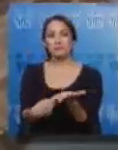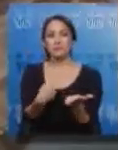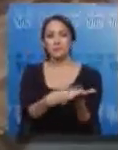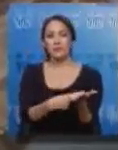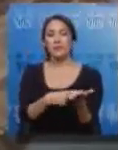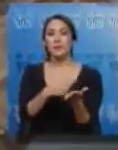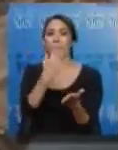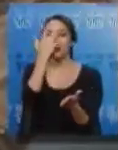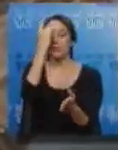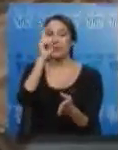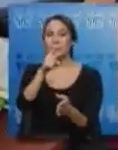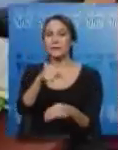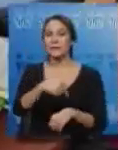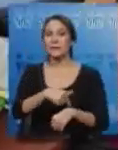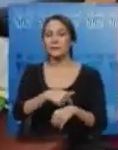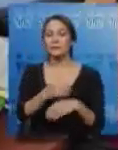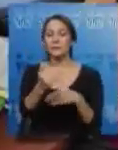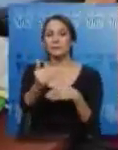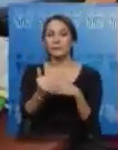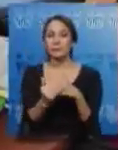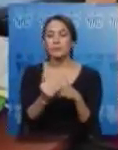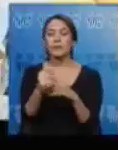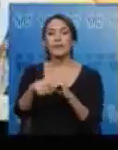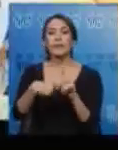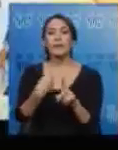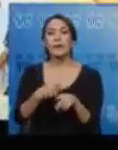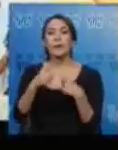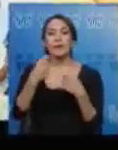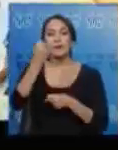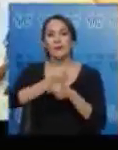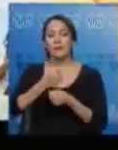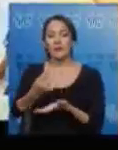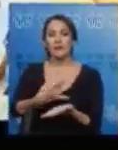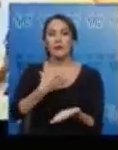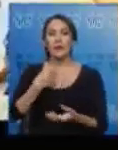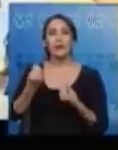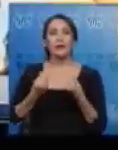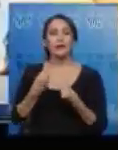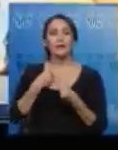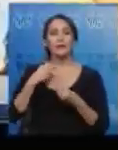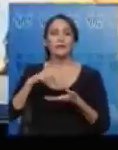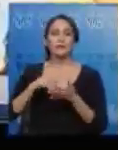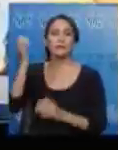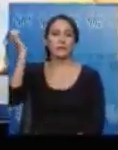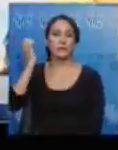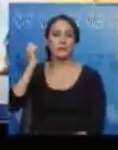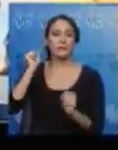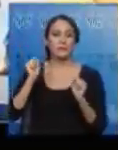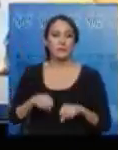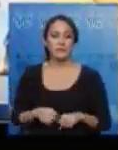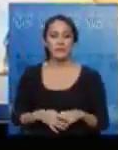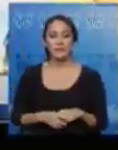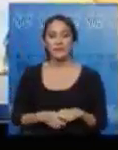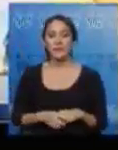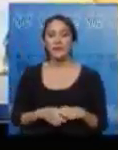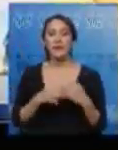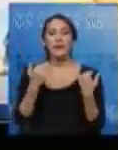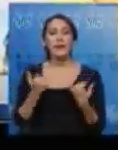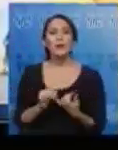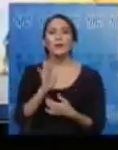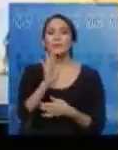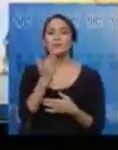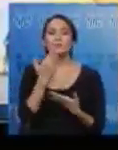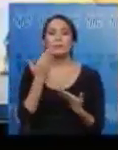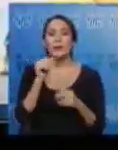de optimización de la jornada laboral y seguro de desempleo. El día lunes a las 11 de la mañana estaremos sesionando el Pleno de la